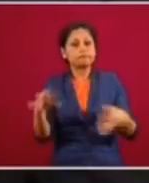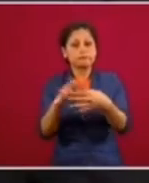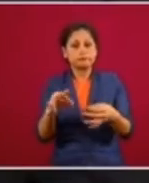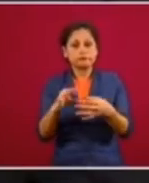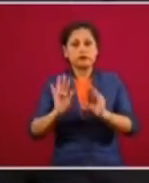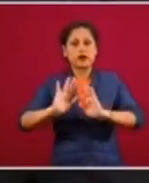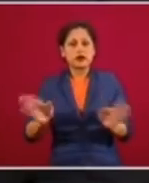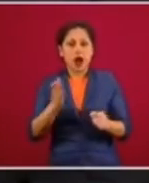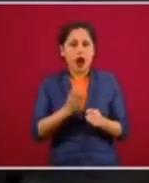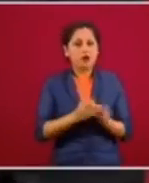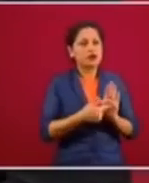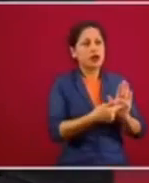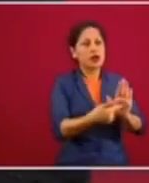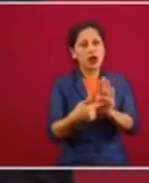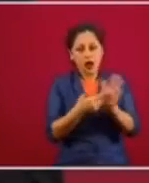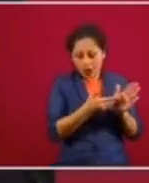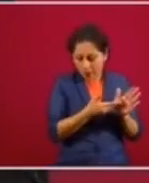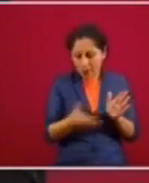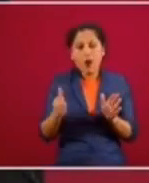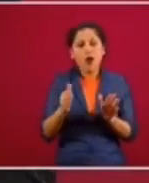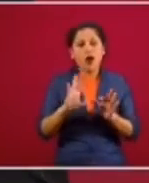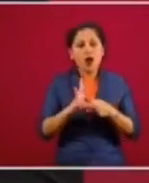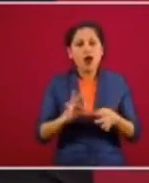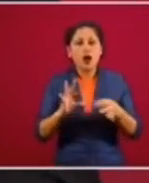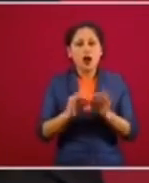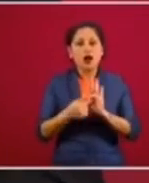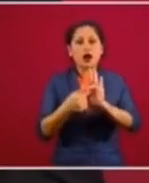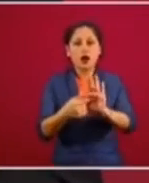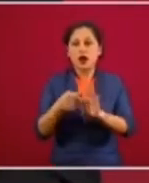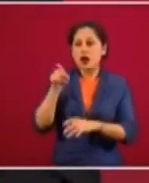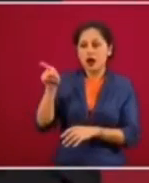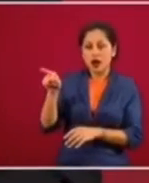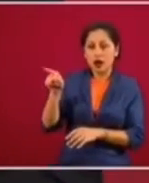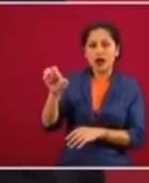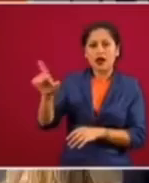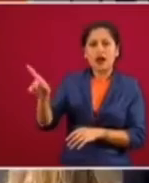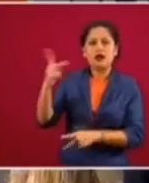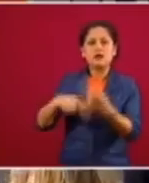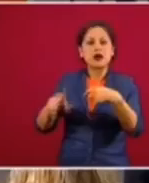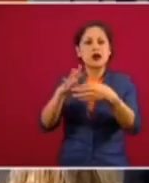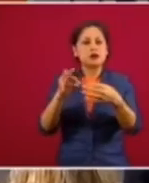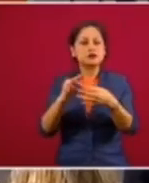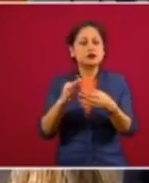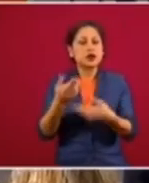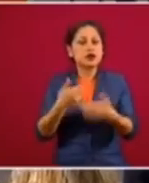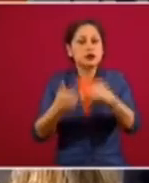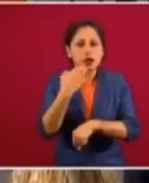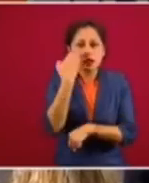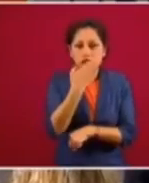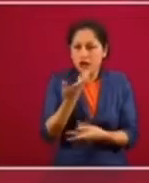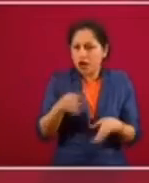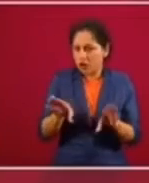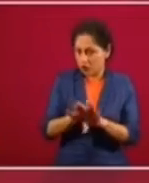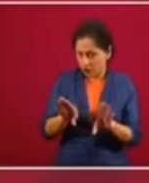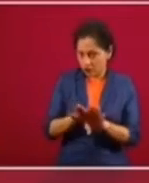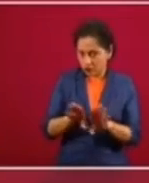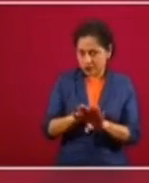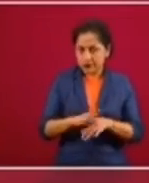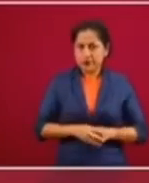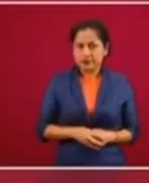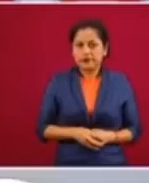estos elementos ya se pueda proyectar no solo el reinicio a clase,